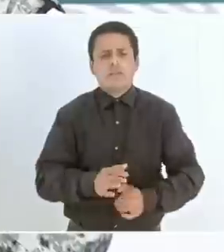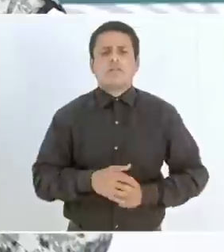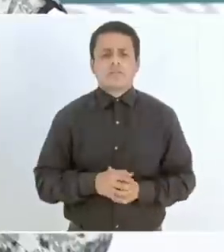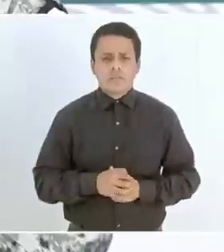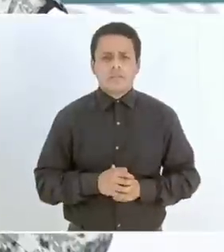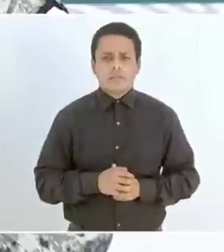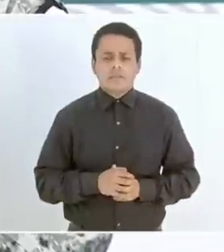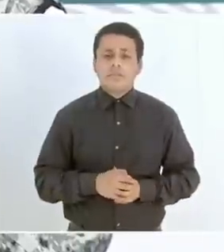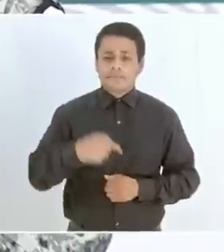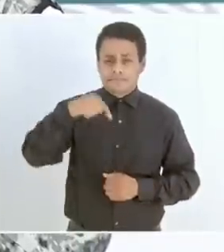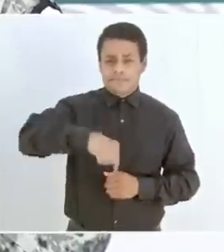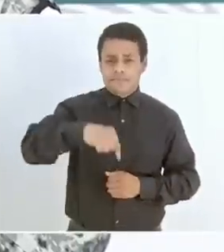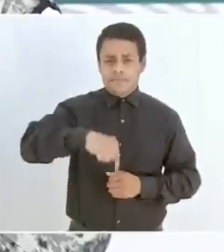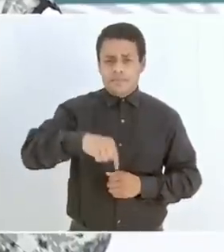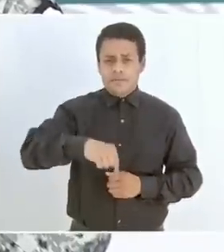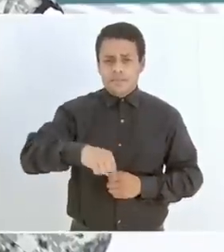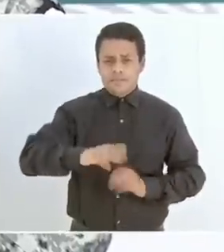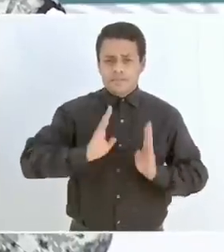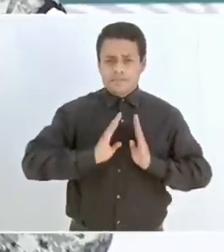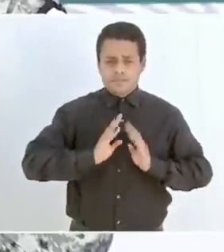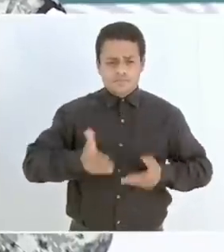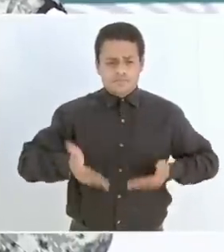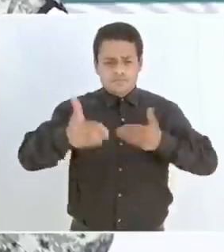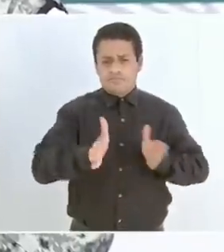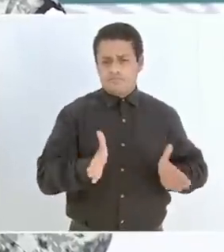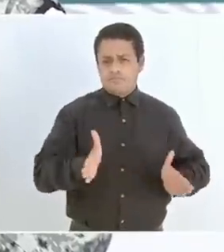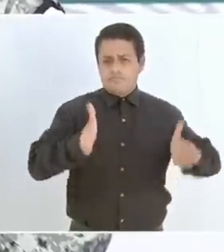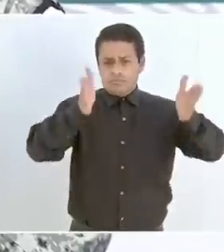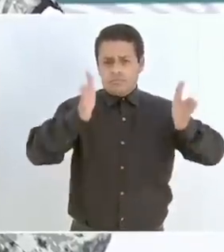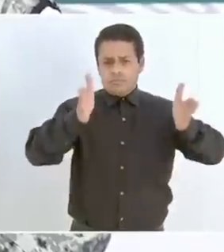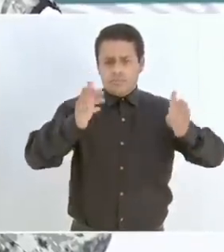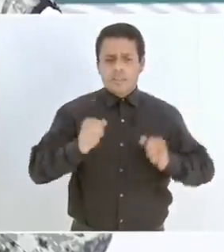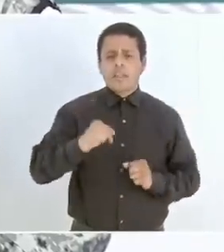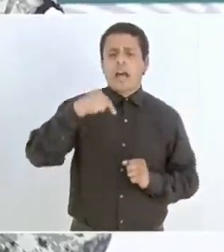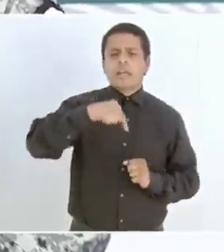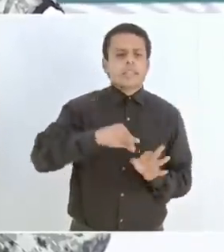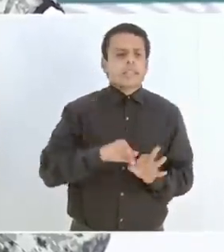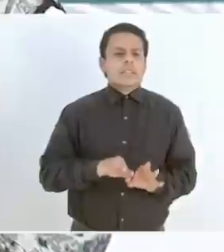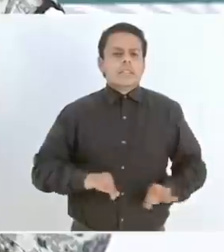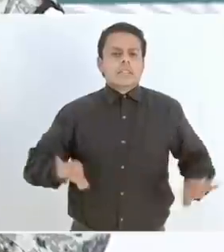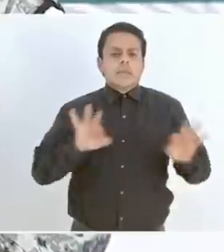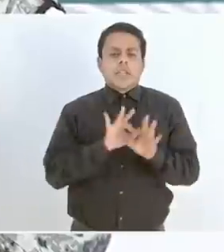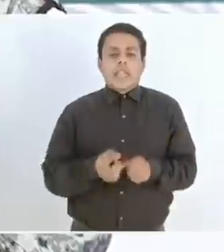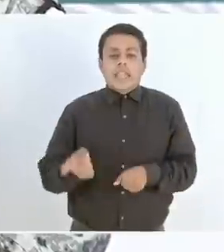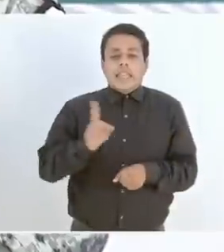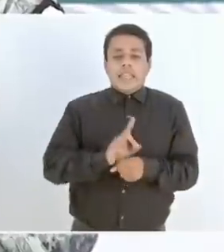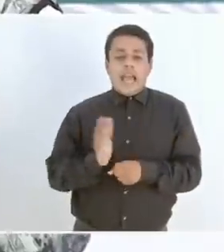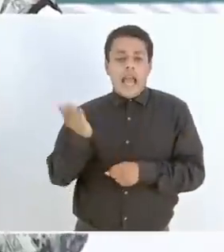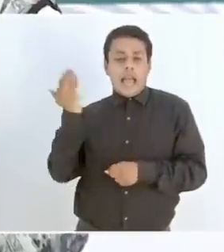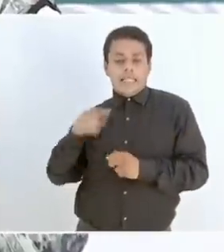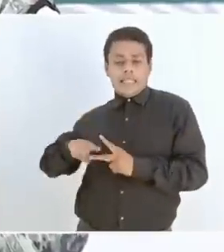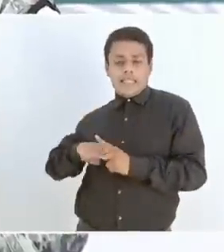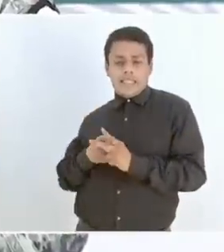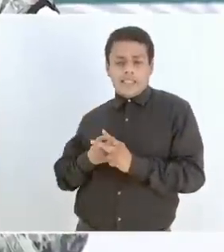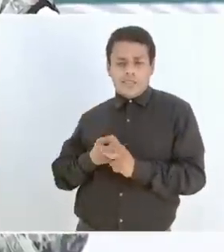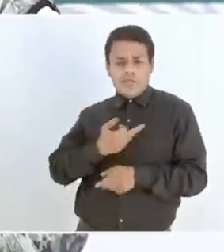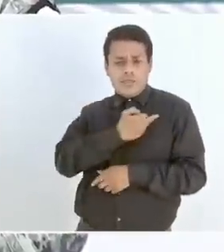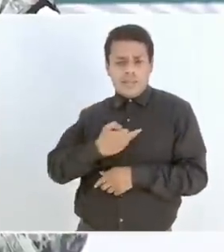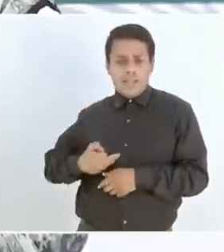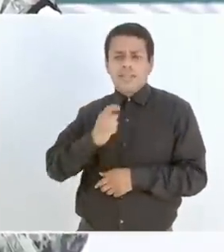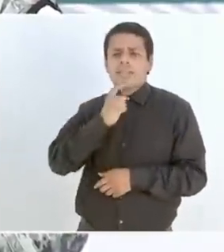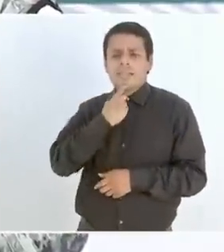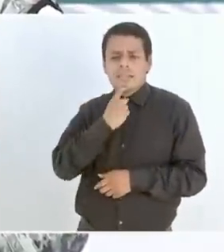Este cuartel es un fruto más del trabajo que se realiza desde el primer día de gobierno del presidente López